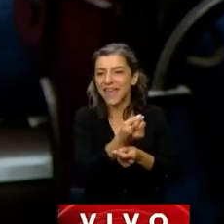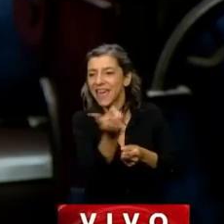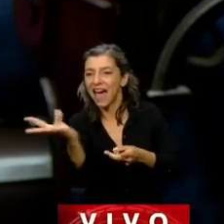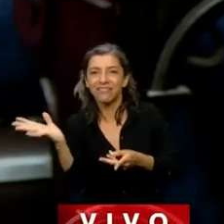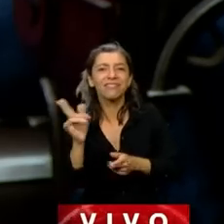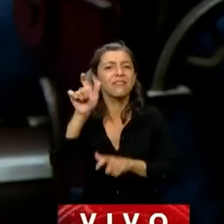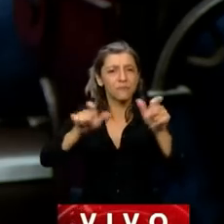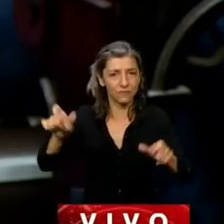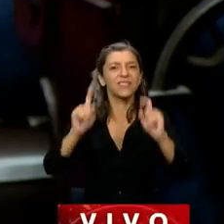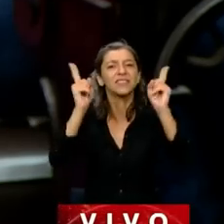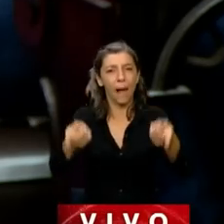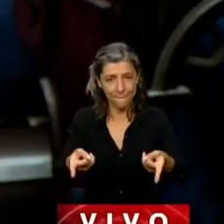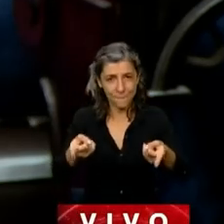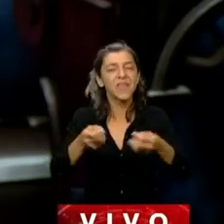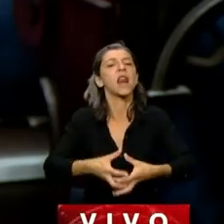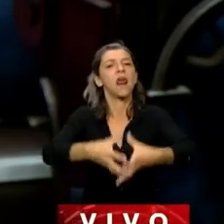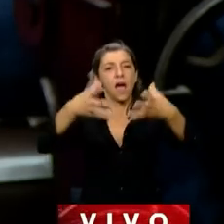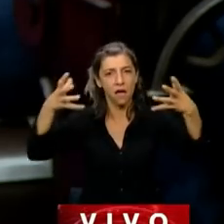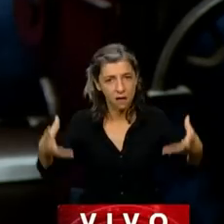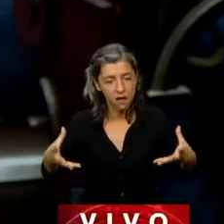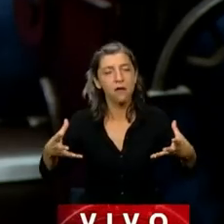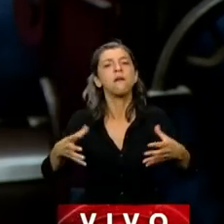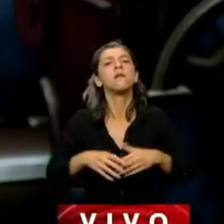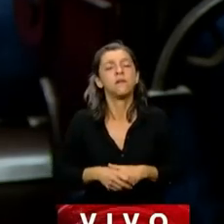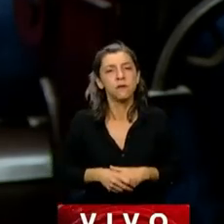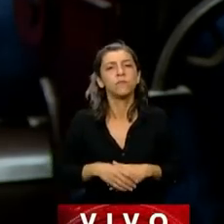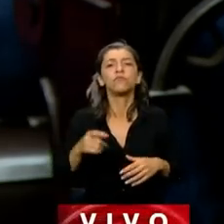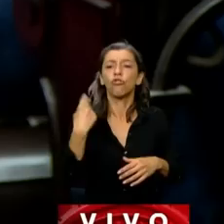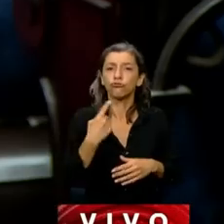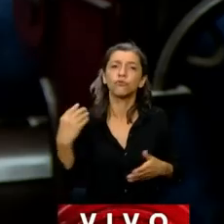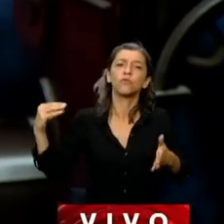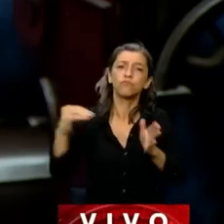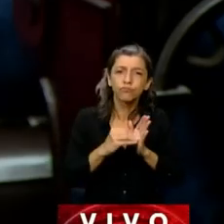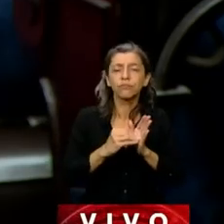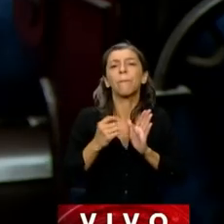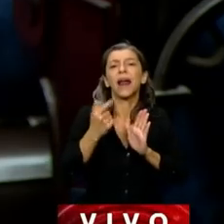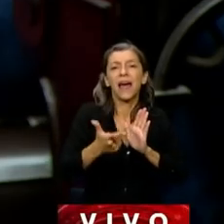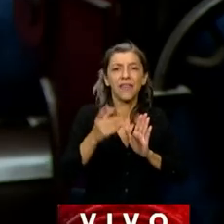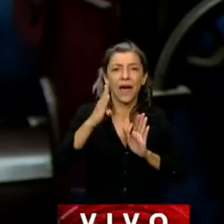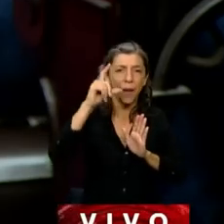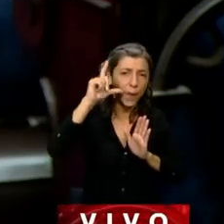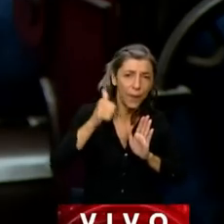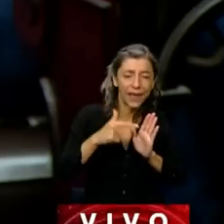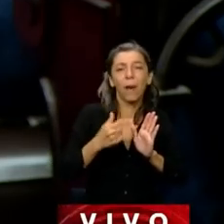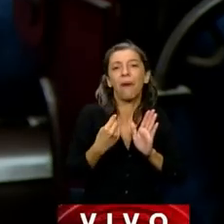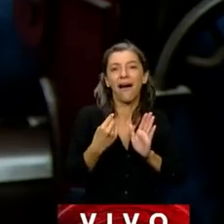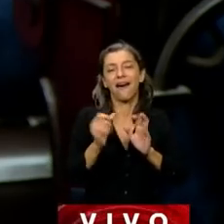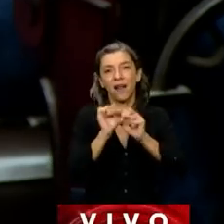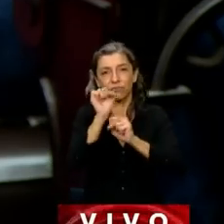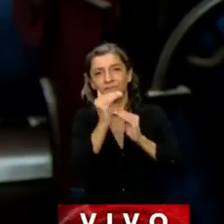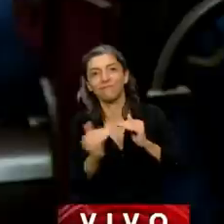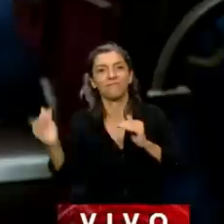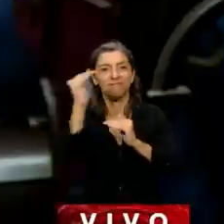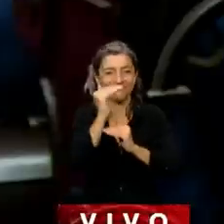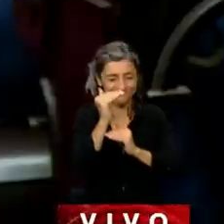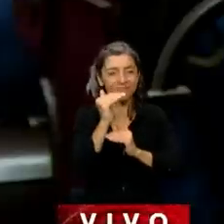que además de las becas incorporamos becas de posgrado, becas de acompañamiento a la formación